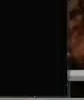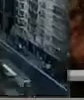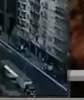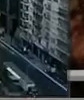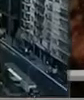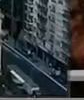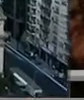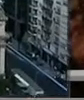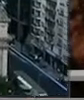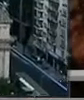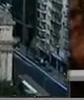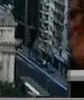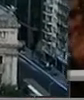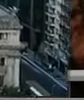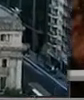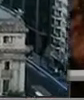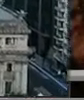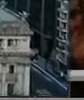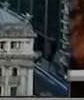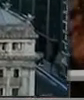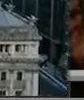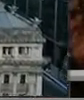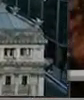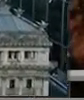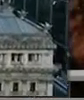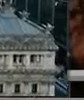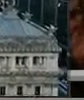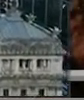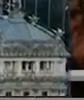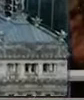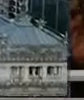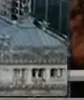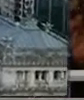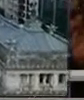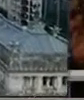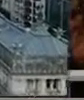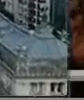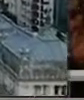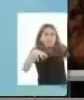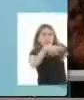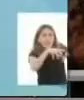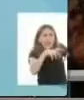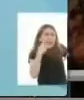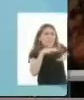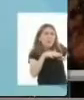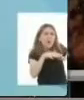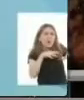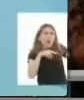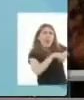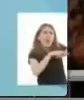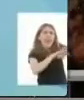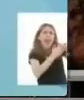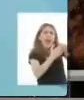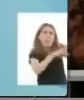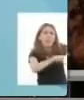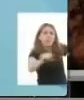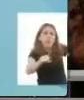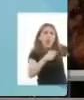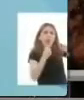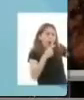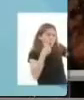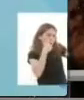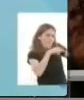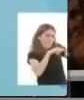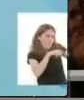exactamente y eso le permitiría al gobierno nacional evitar la fricción y los como se llama a